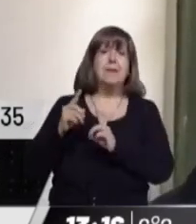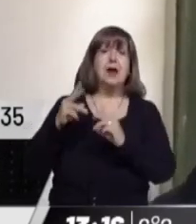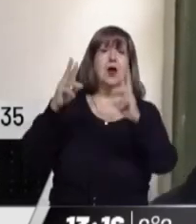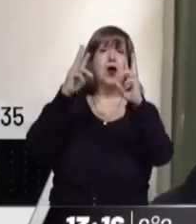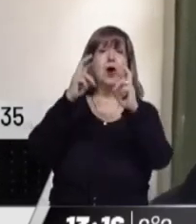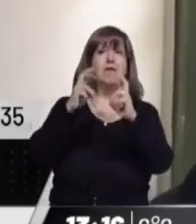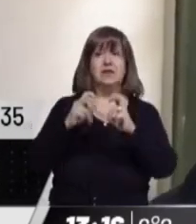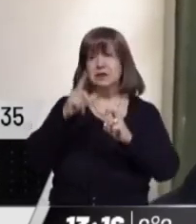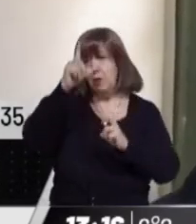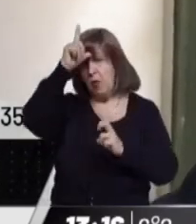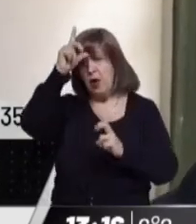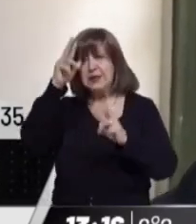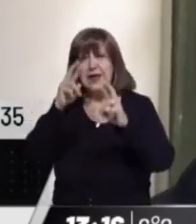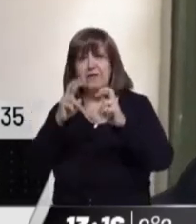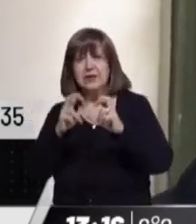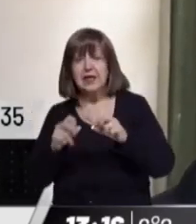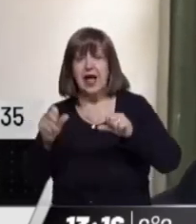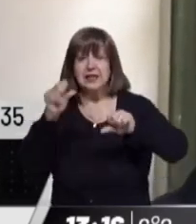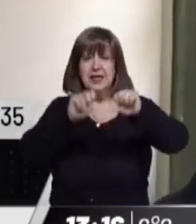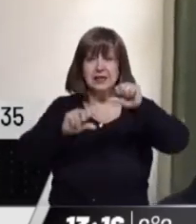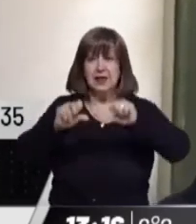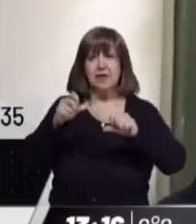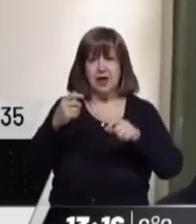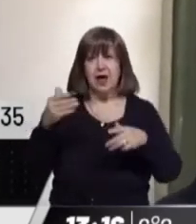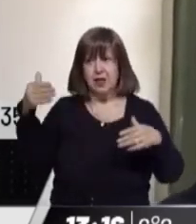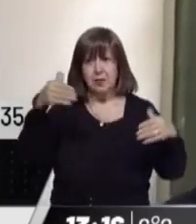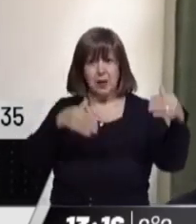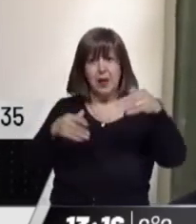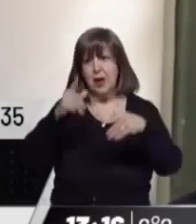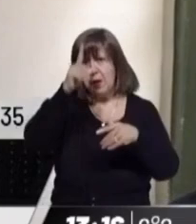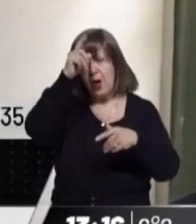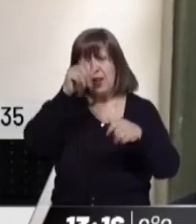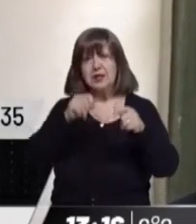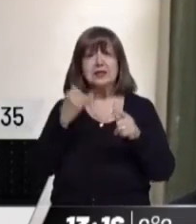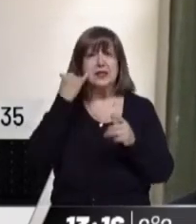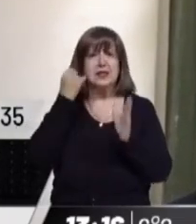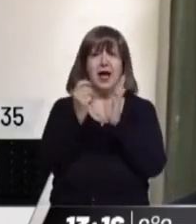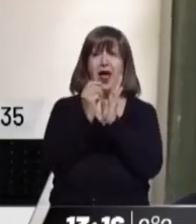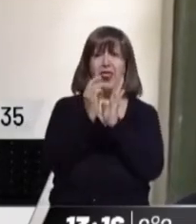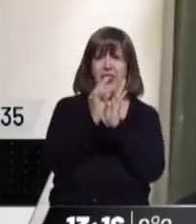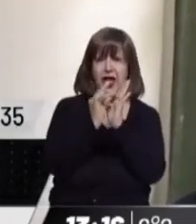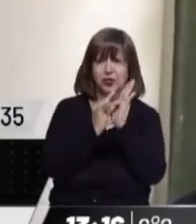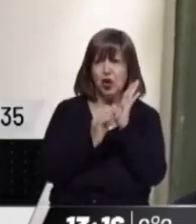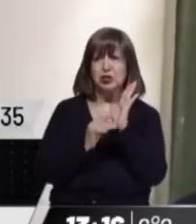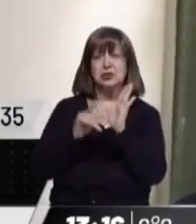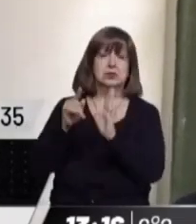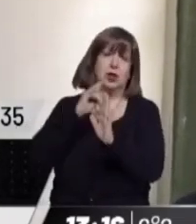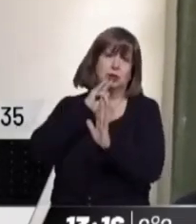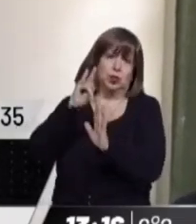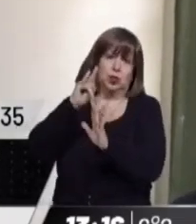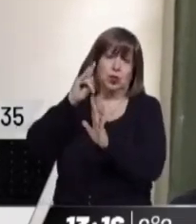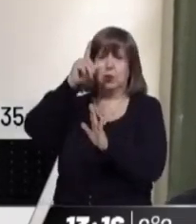investigando la policía científica también vino. Y bueno, los datos que tienen ellos ya se encargarán